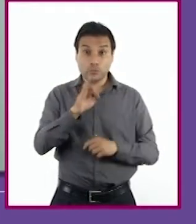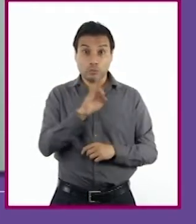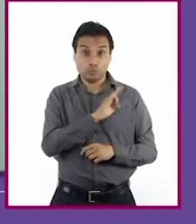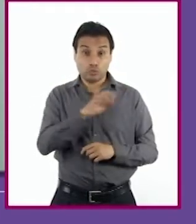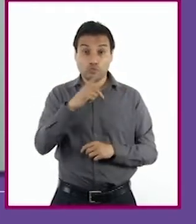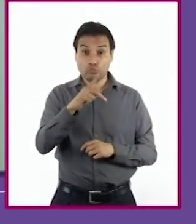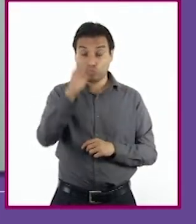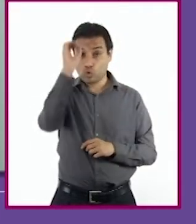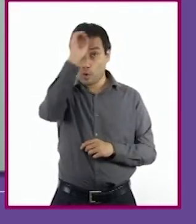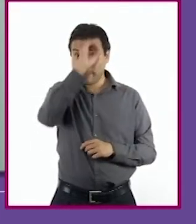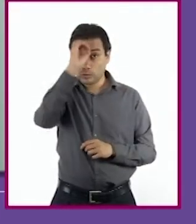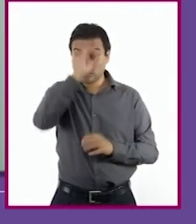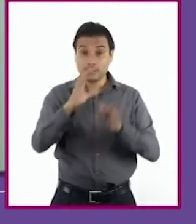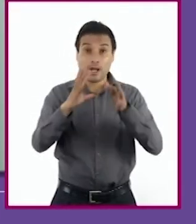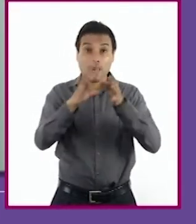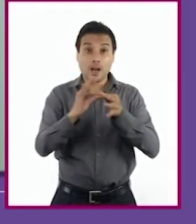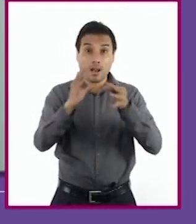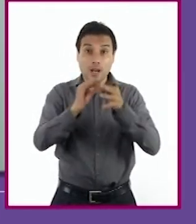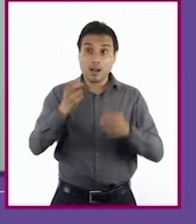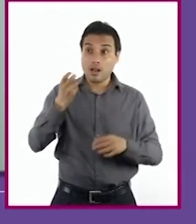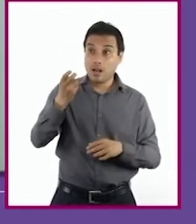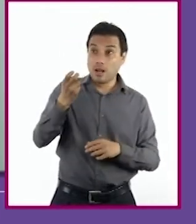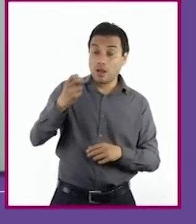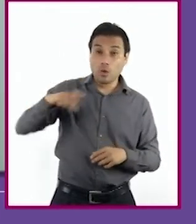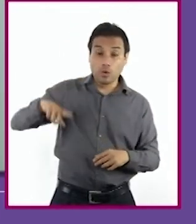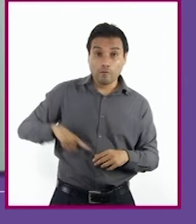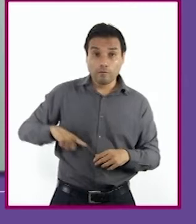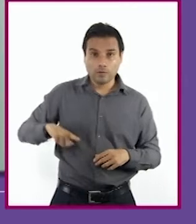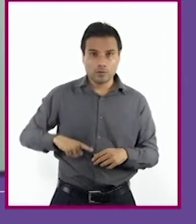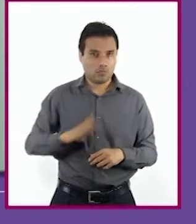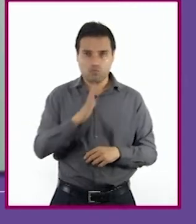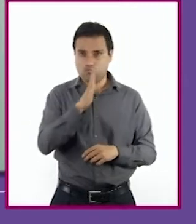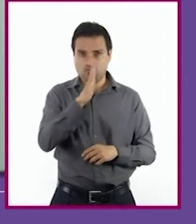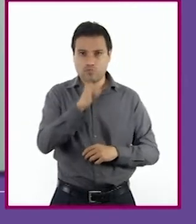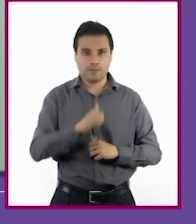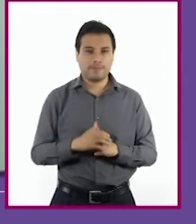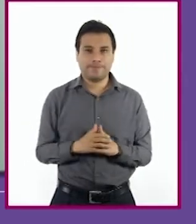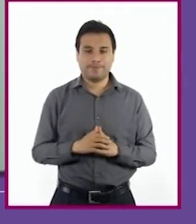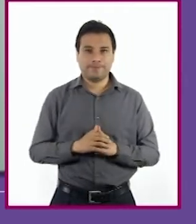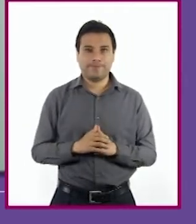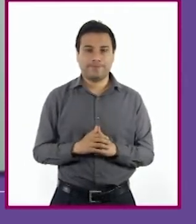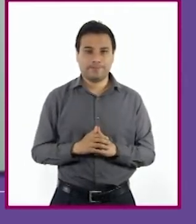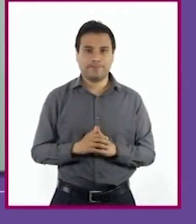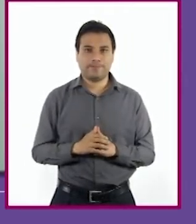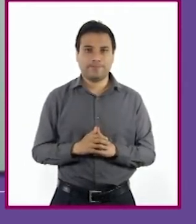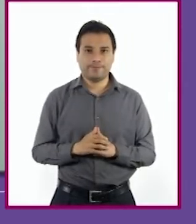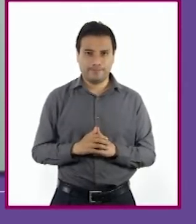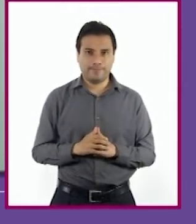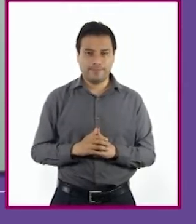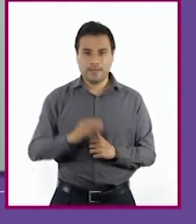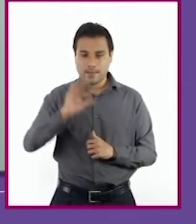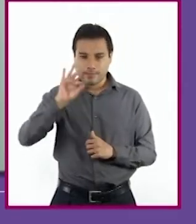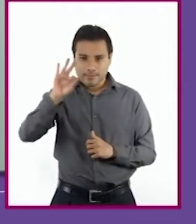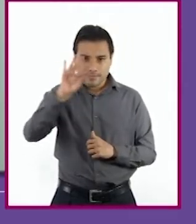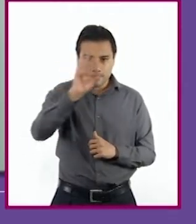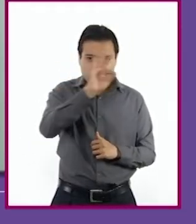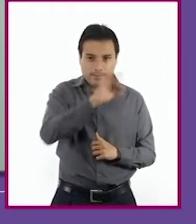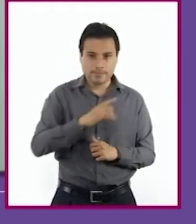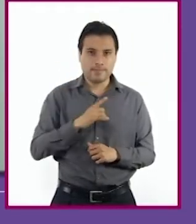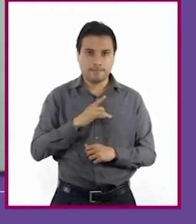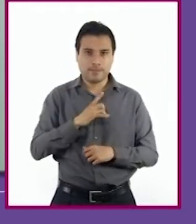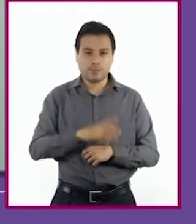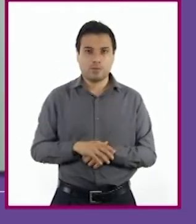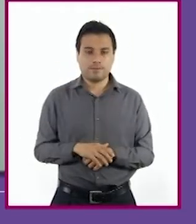hagan crítica a la persona o a la autoridad. Se promueve el miedo y el terror social.